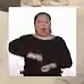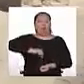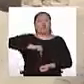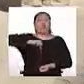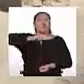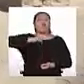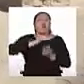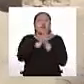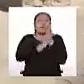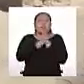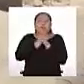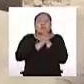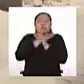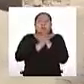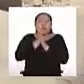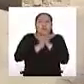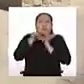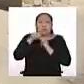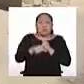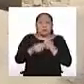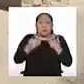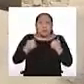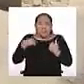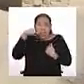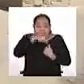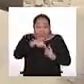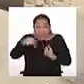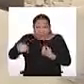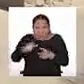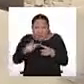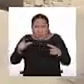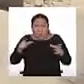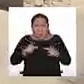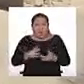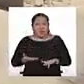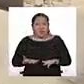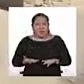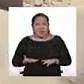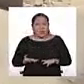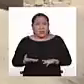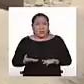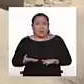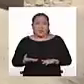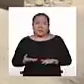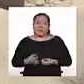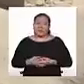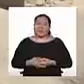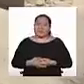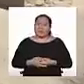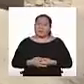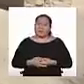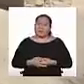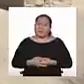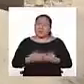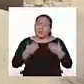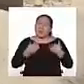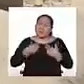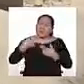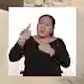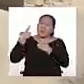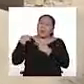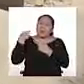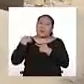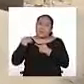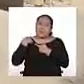orgullosos y deseosos de tener la centésima parte de lo que nosotros tenemos? Hagámonos responsables